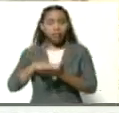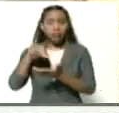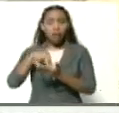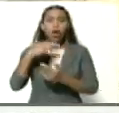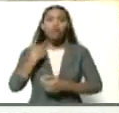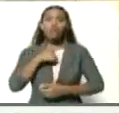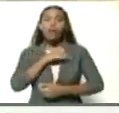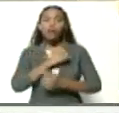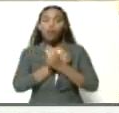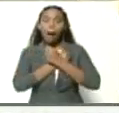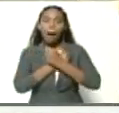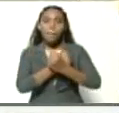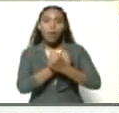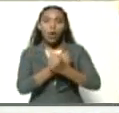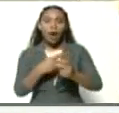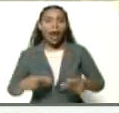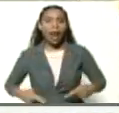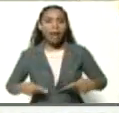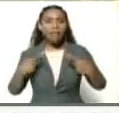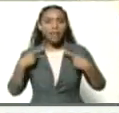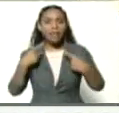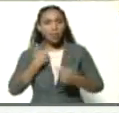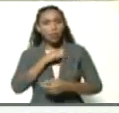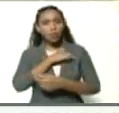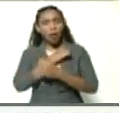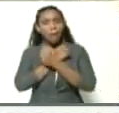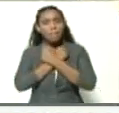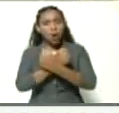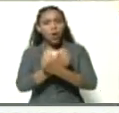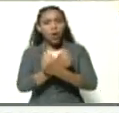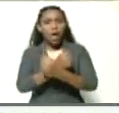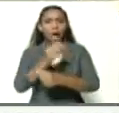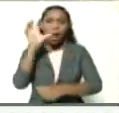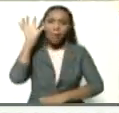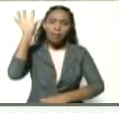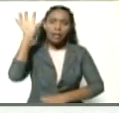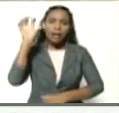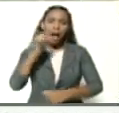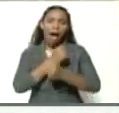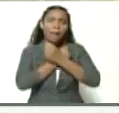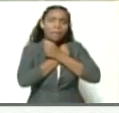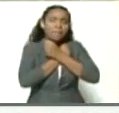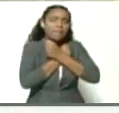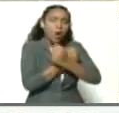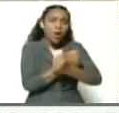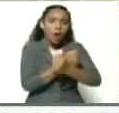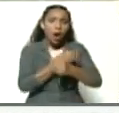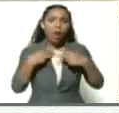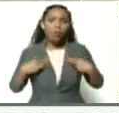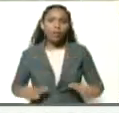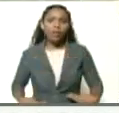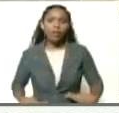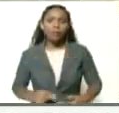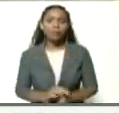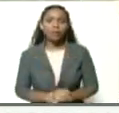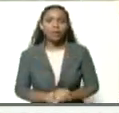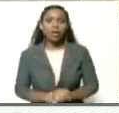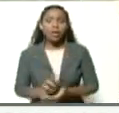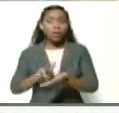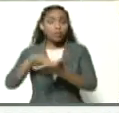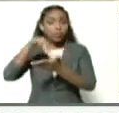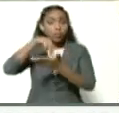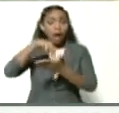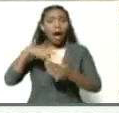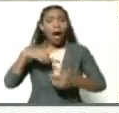amor a la vida, nuestro amor a la patria, nuestro amor a la humanidad, resucitar el